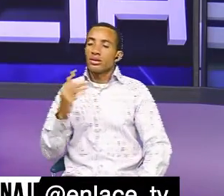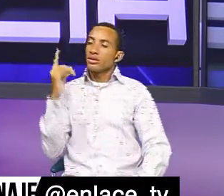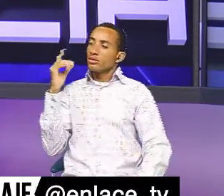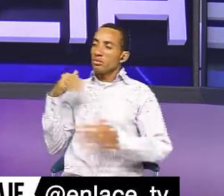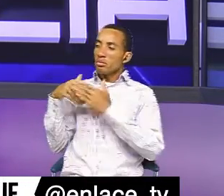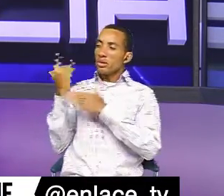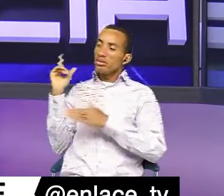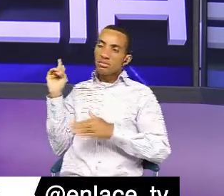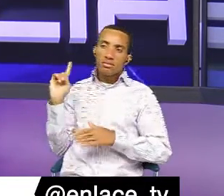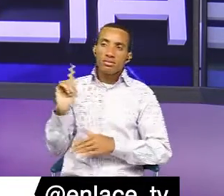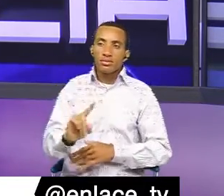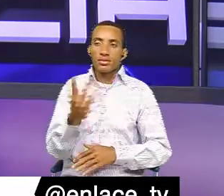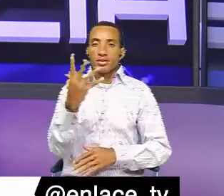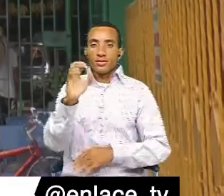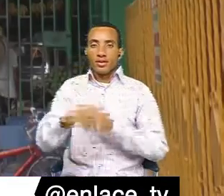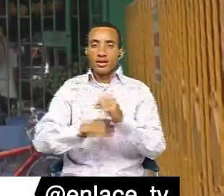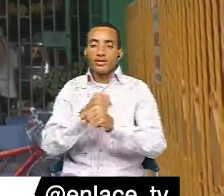servicio a Barranca Bermeja.